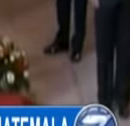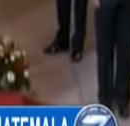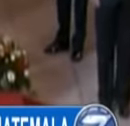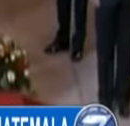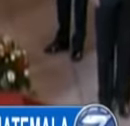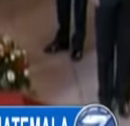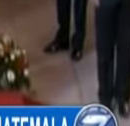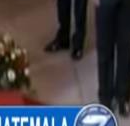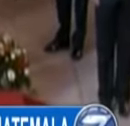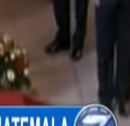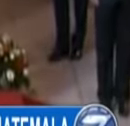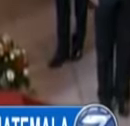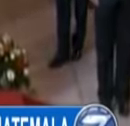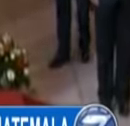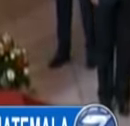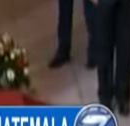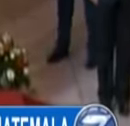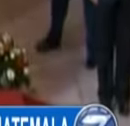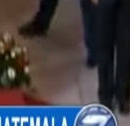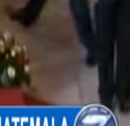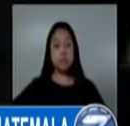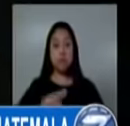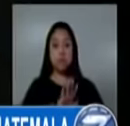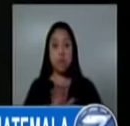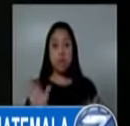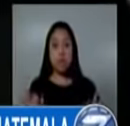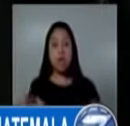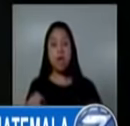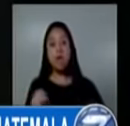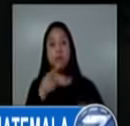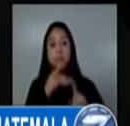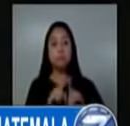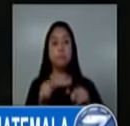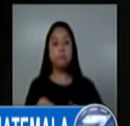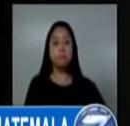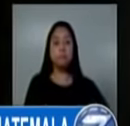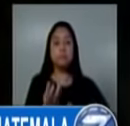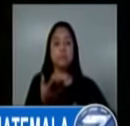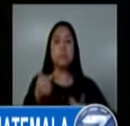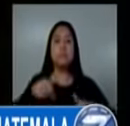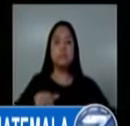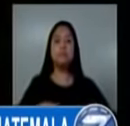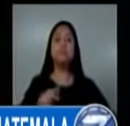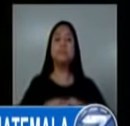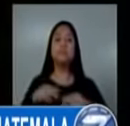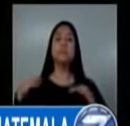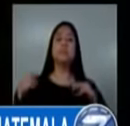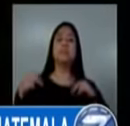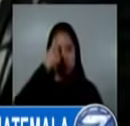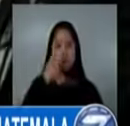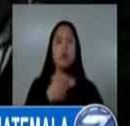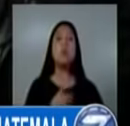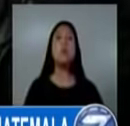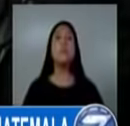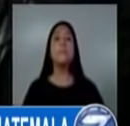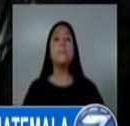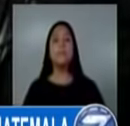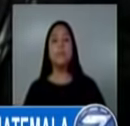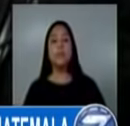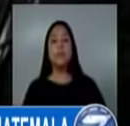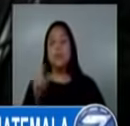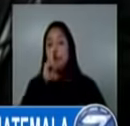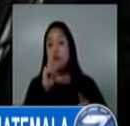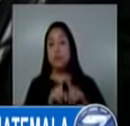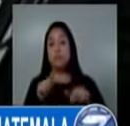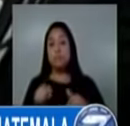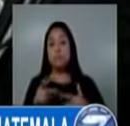ambos países. Posteriormente, los dignatarios procedieron a un encuentro bilateral para abordar diversos temas de cooperación y